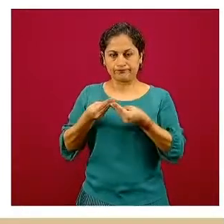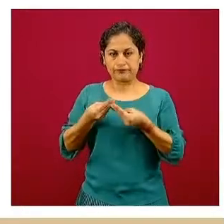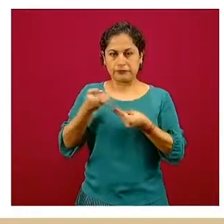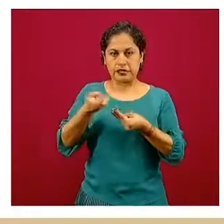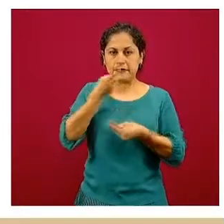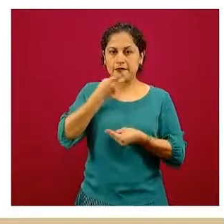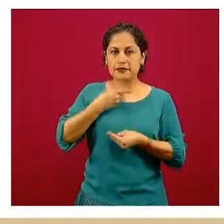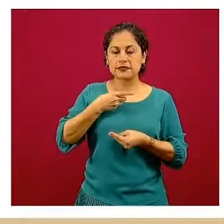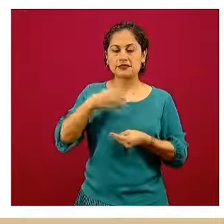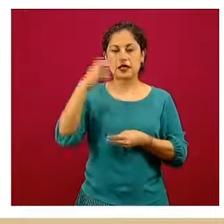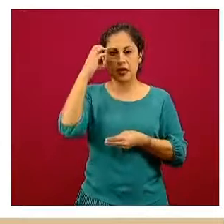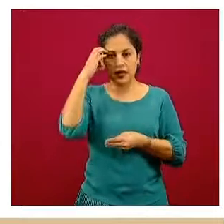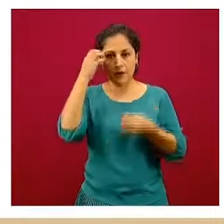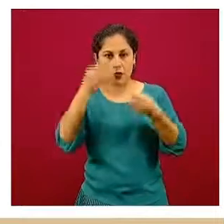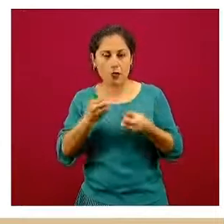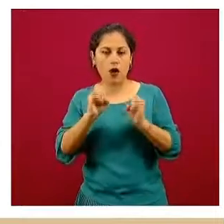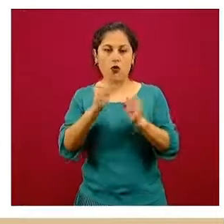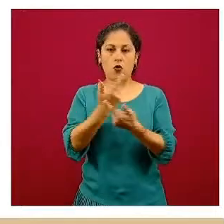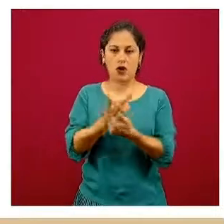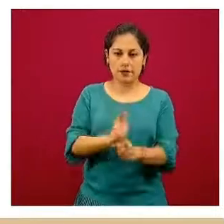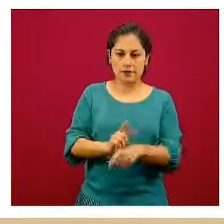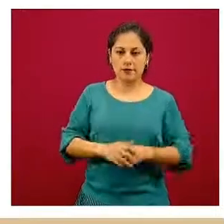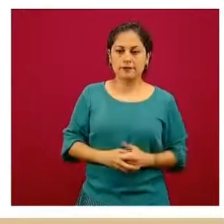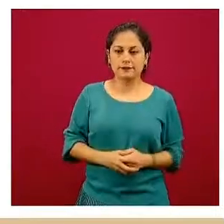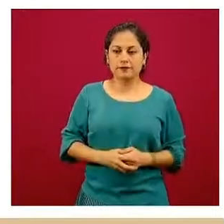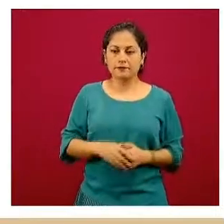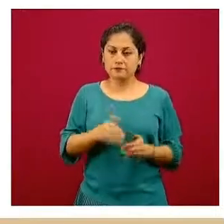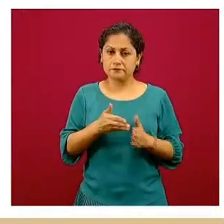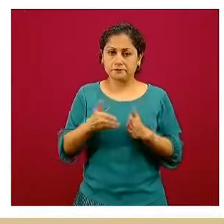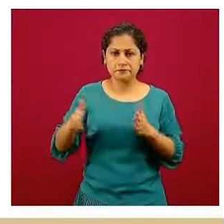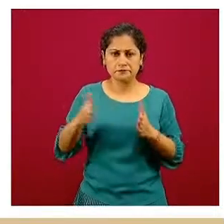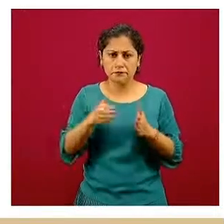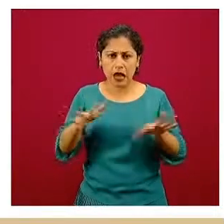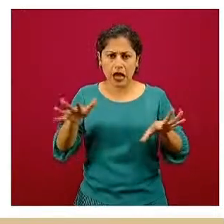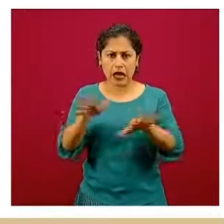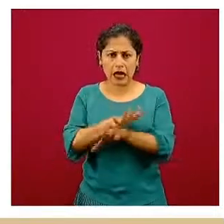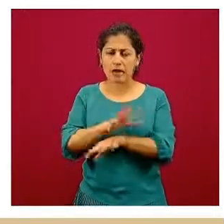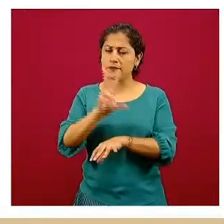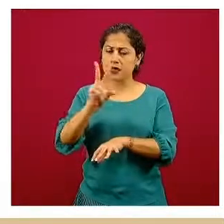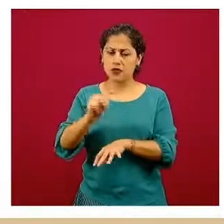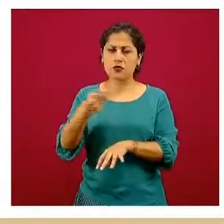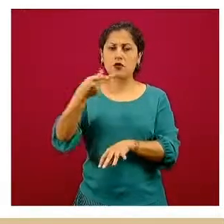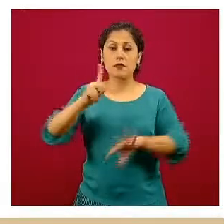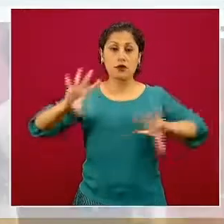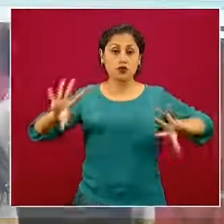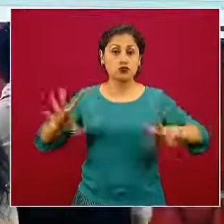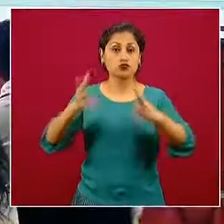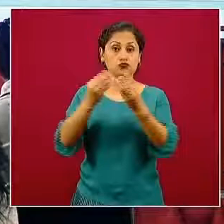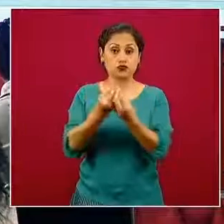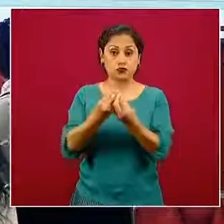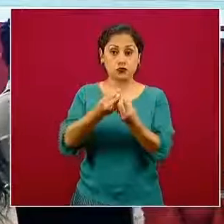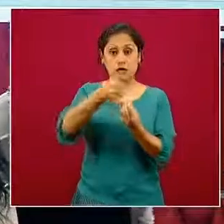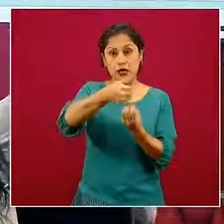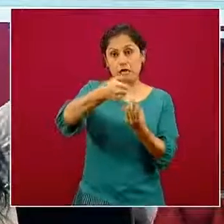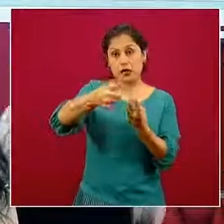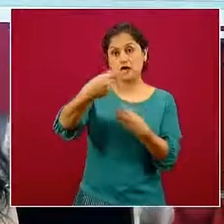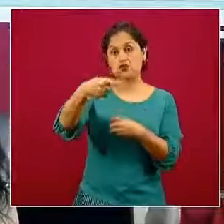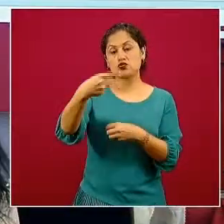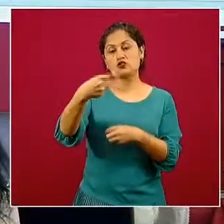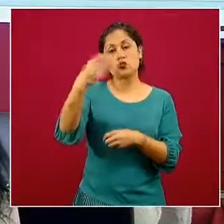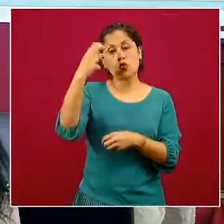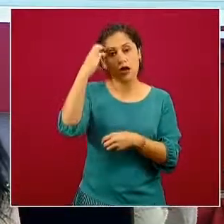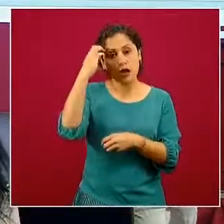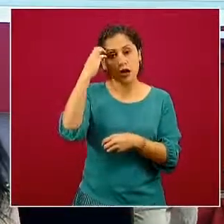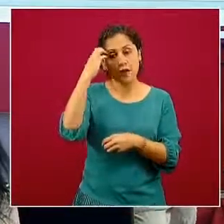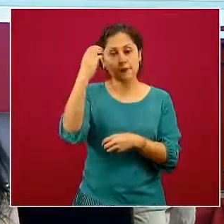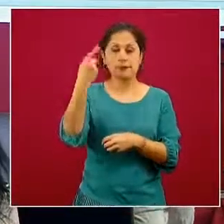vimos los porcentajes de ocupación y disponibilidad, no variaron mucho, lo que quiere decir que cuando se sumaron con sus respectivas camas ocupadas